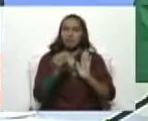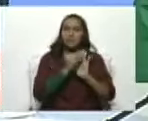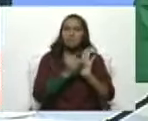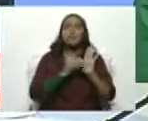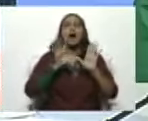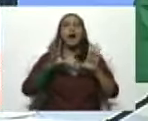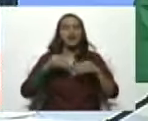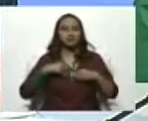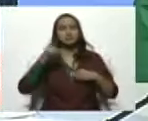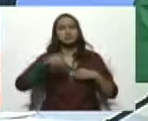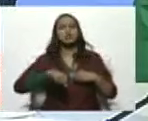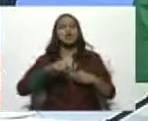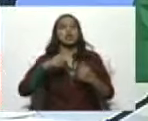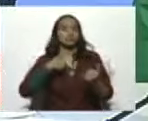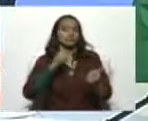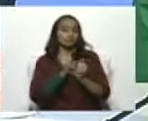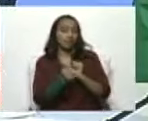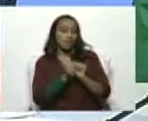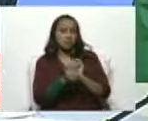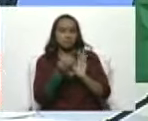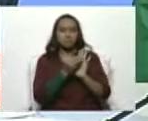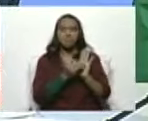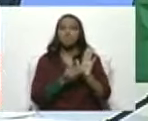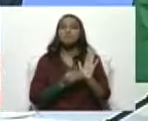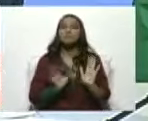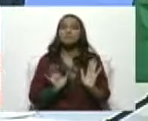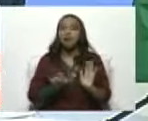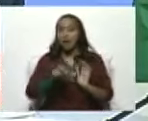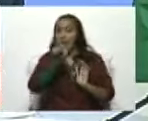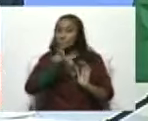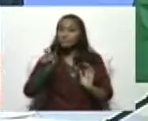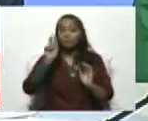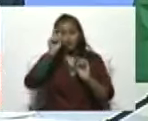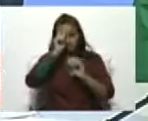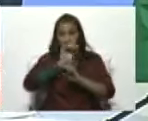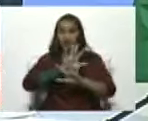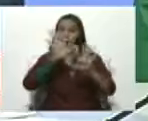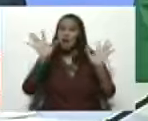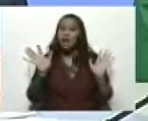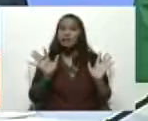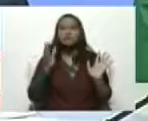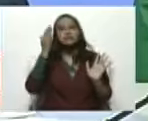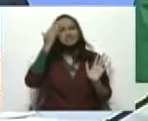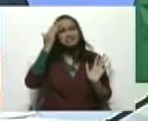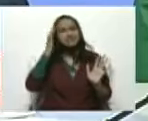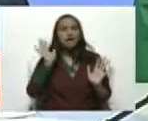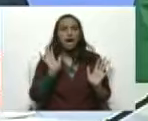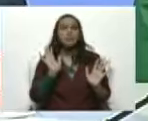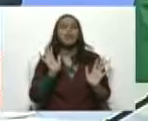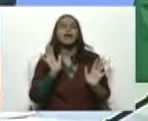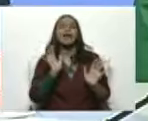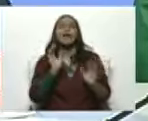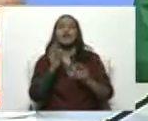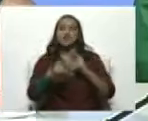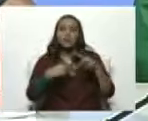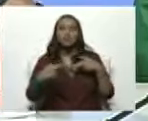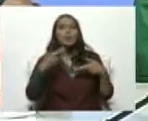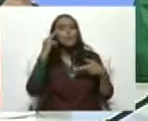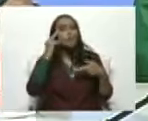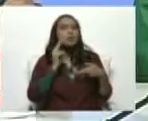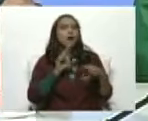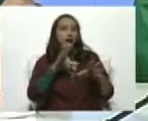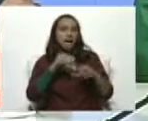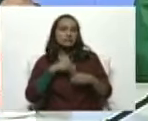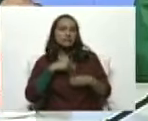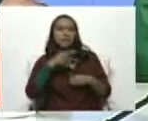Pero es gente que está clara que el camino es el camino de la revolución bolivariana sin ser militantes. Entonces no cuesta nada